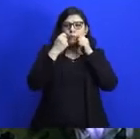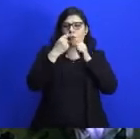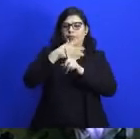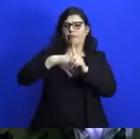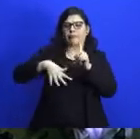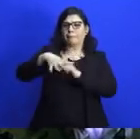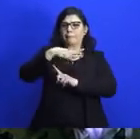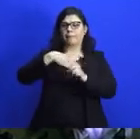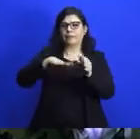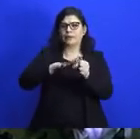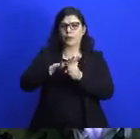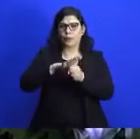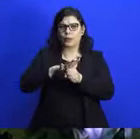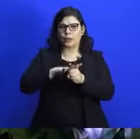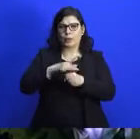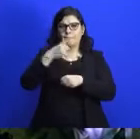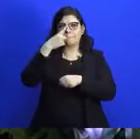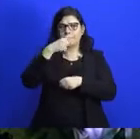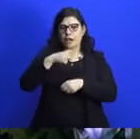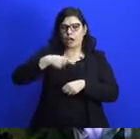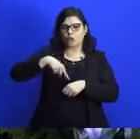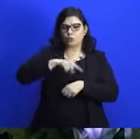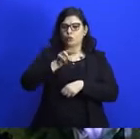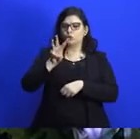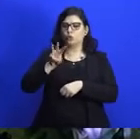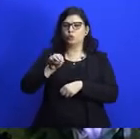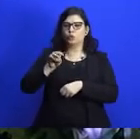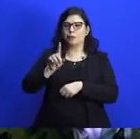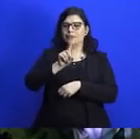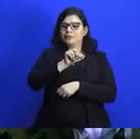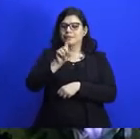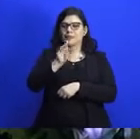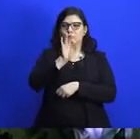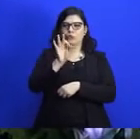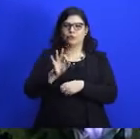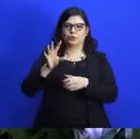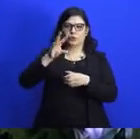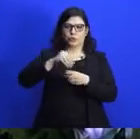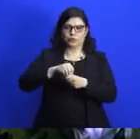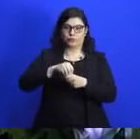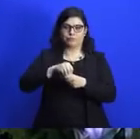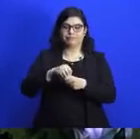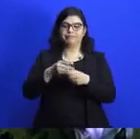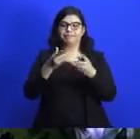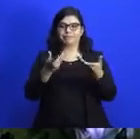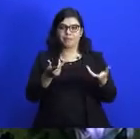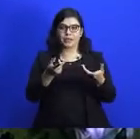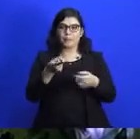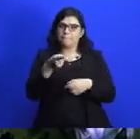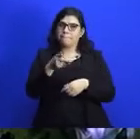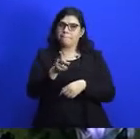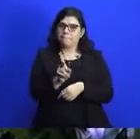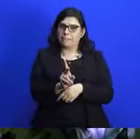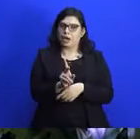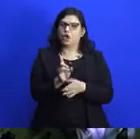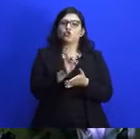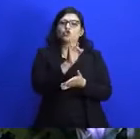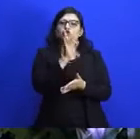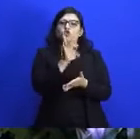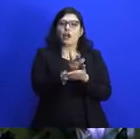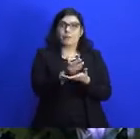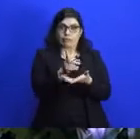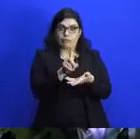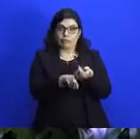operamos, para que seamos 100% incluyentes. Sin embargo, nuestro compromiso no es solo